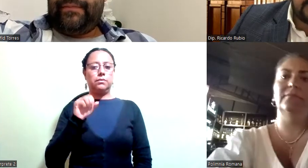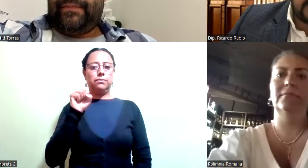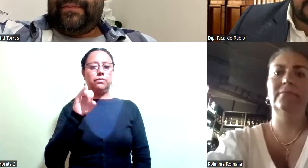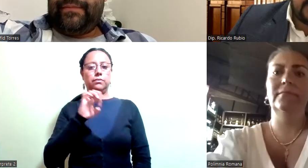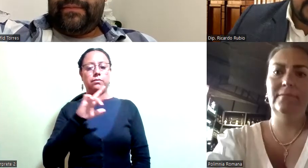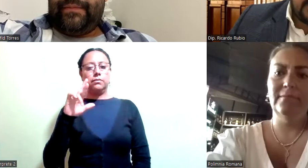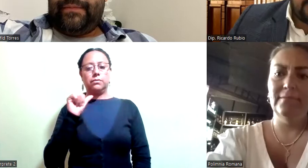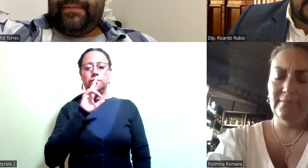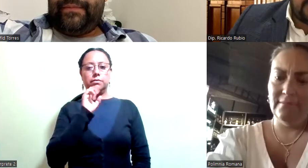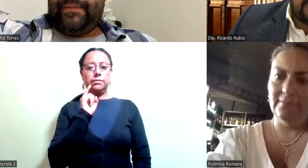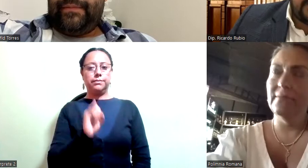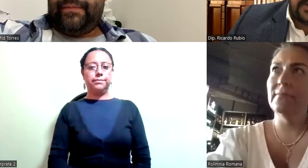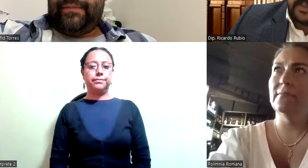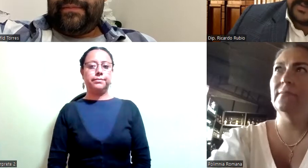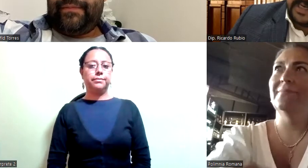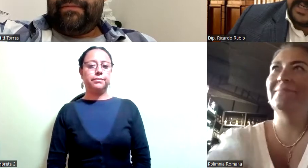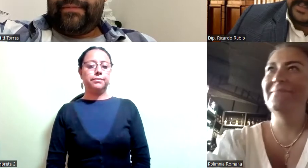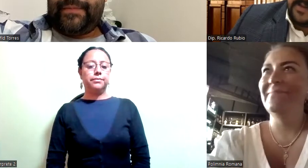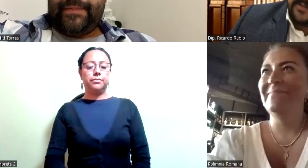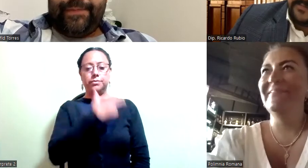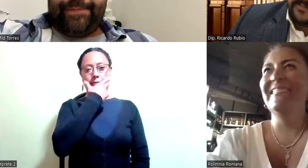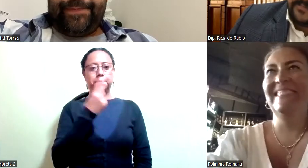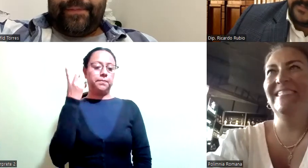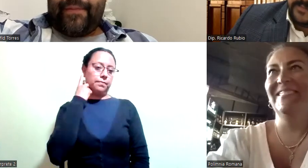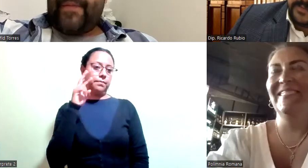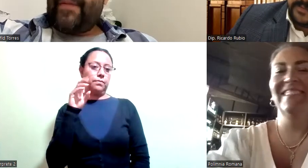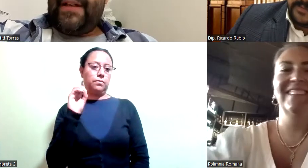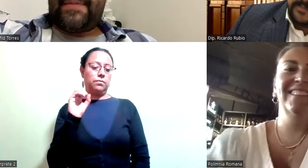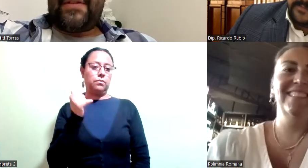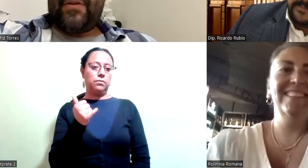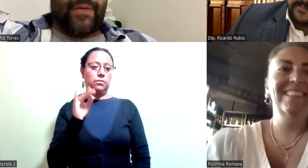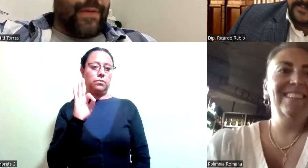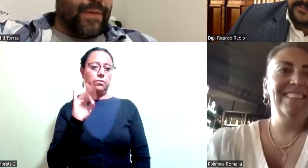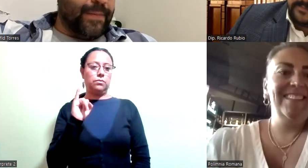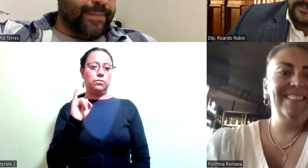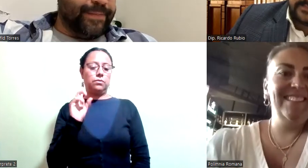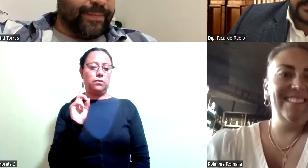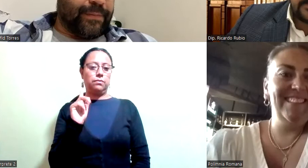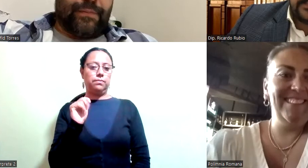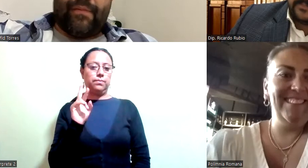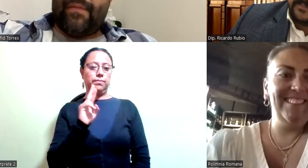Gracias, diputada. Diputado Royfield Torres González. En abstención, por favor.